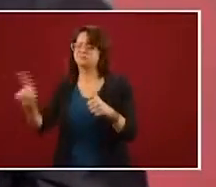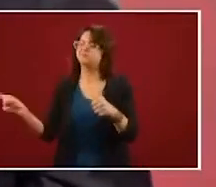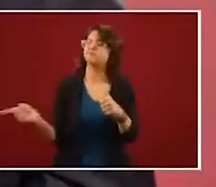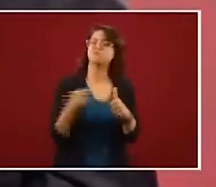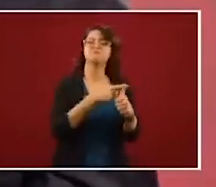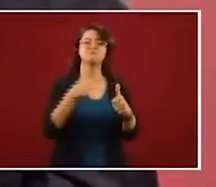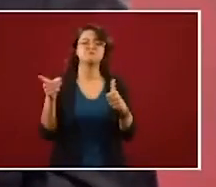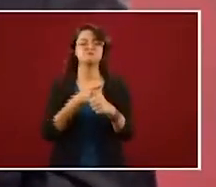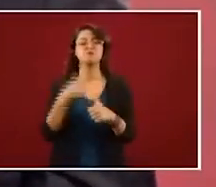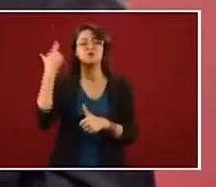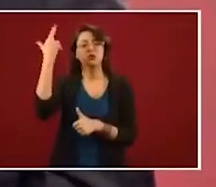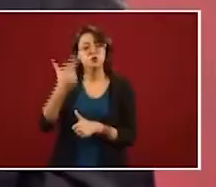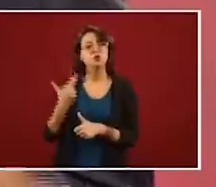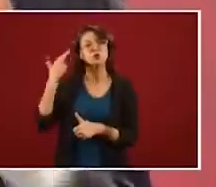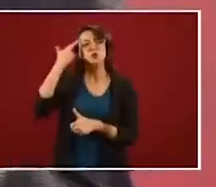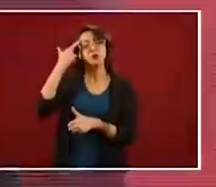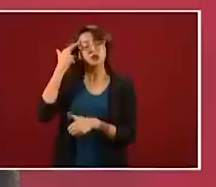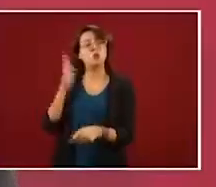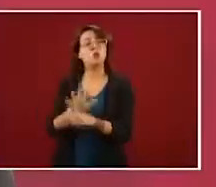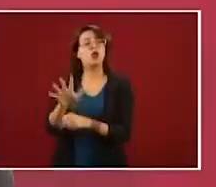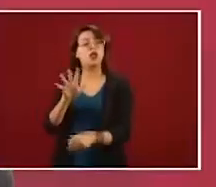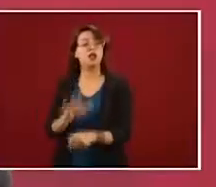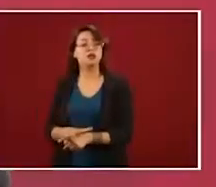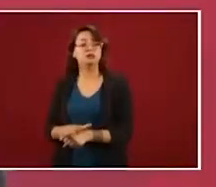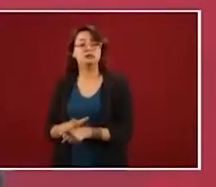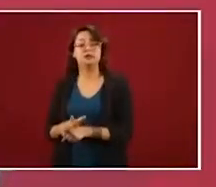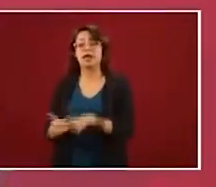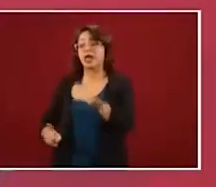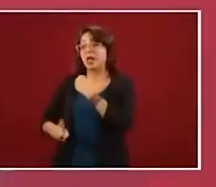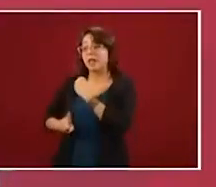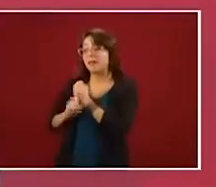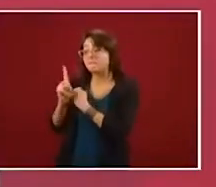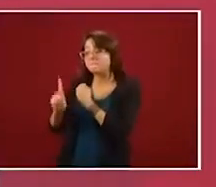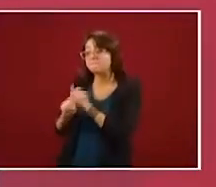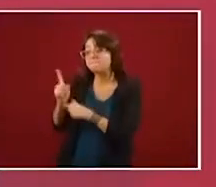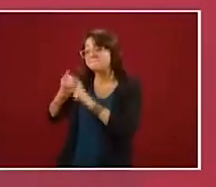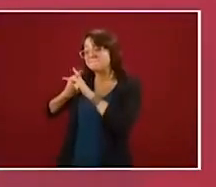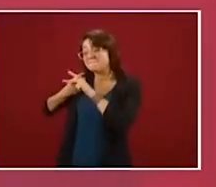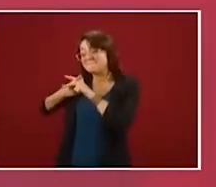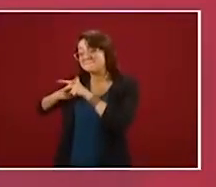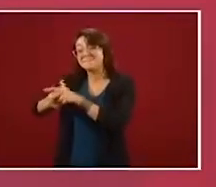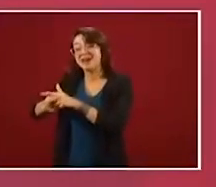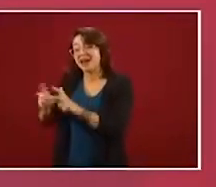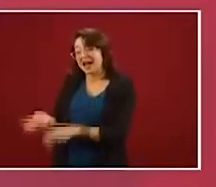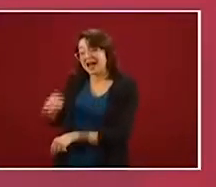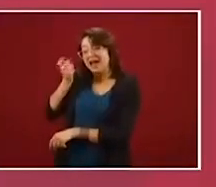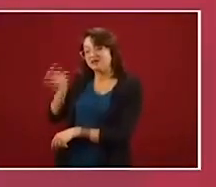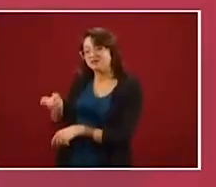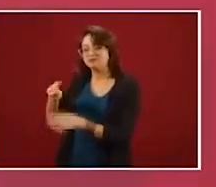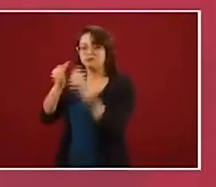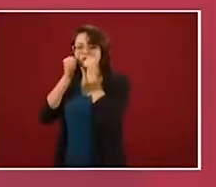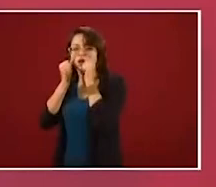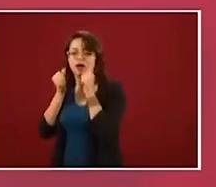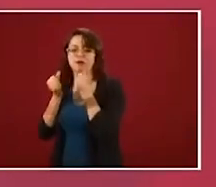principal es atender las causas, que